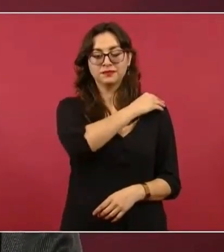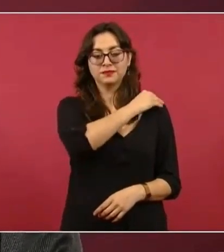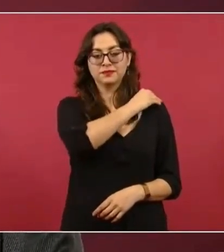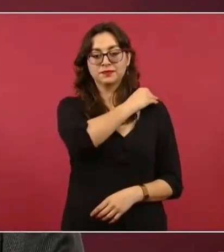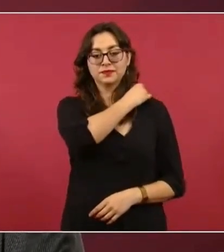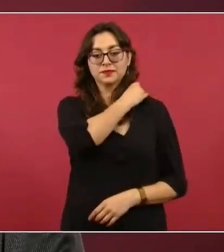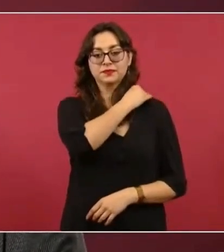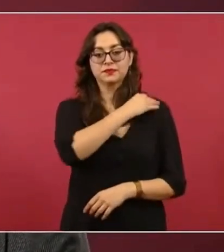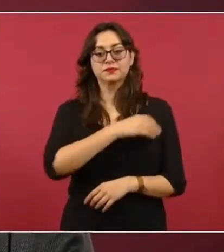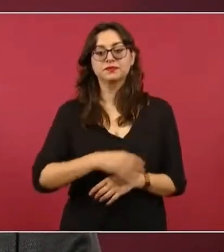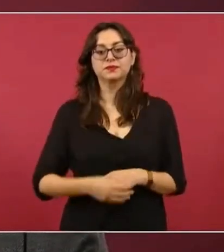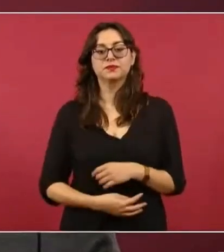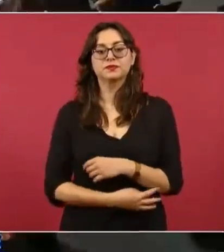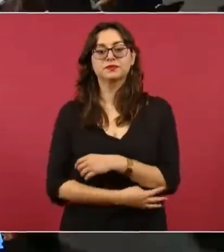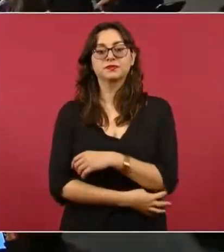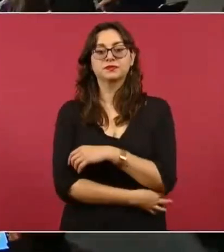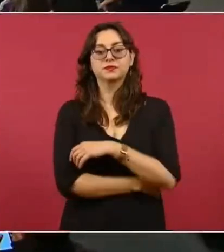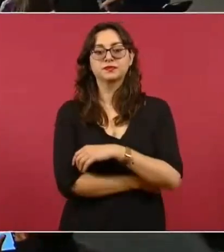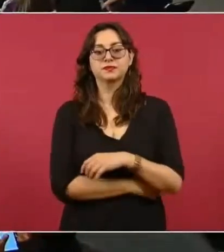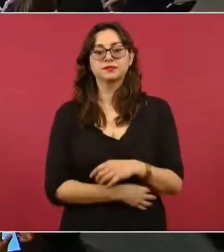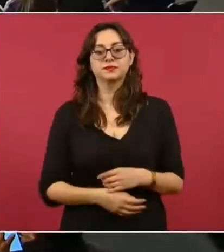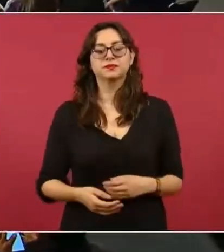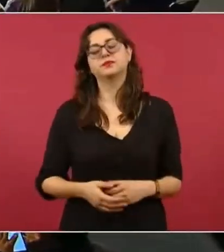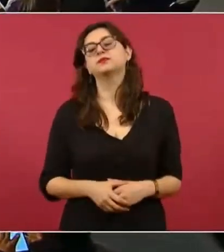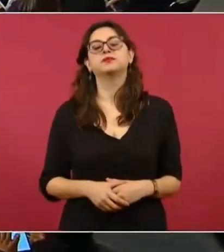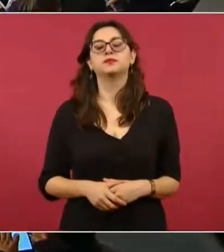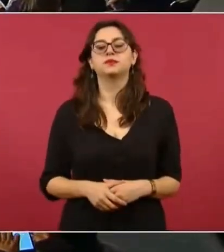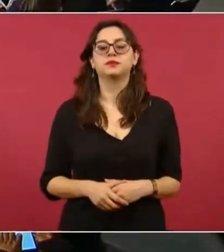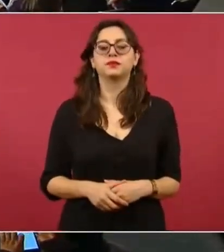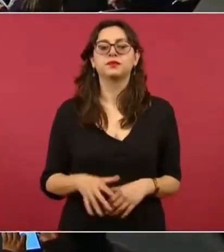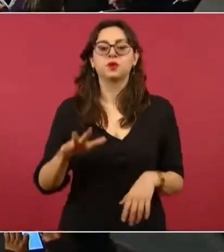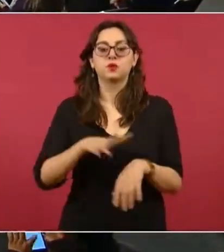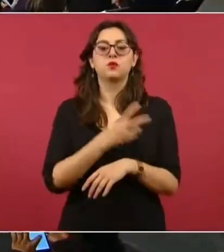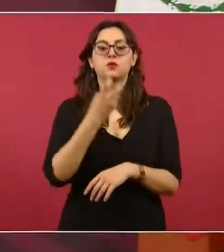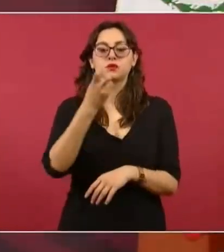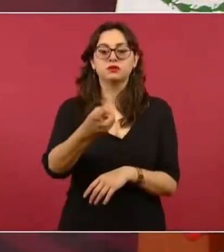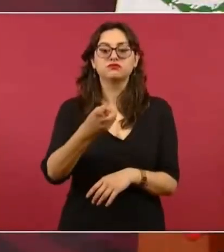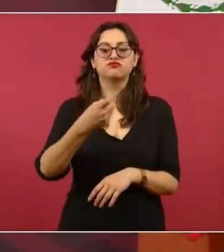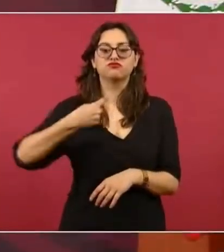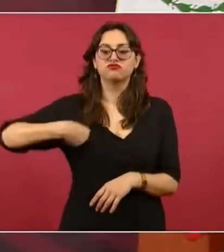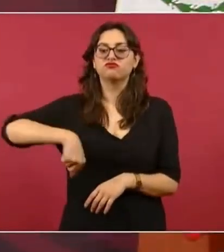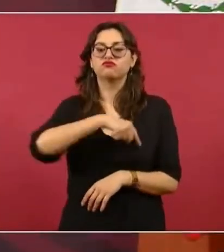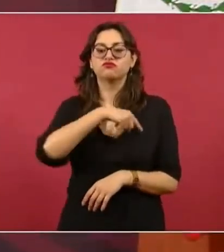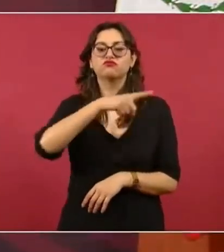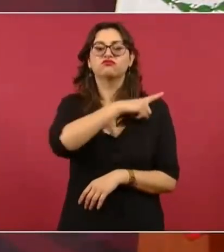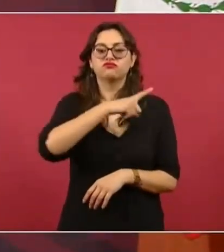Por eso es importante seguir adelante